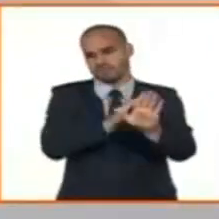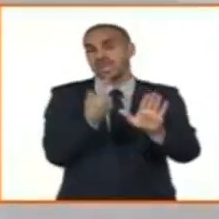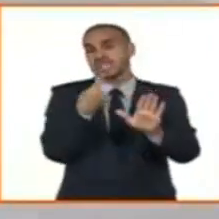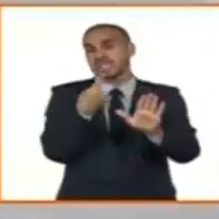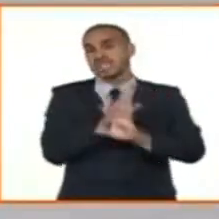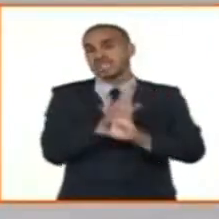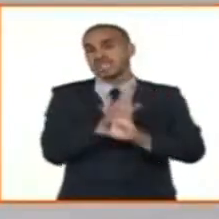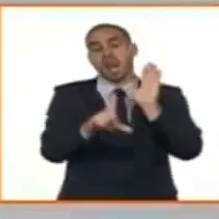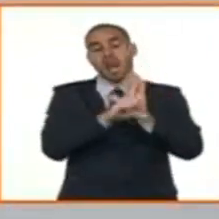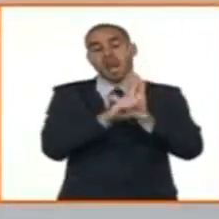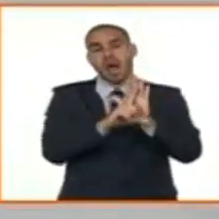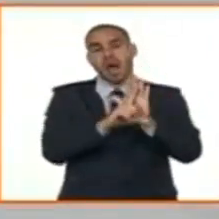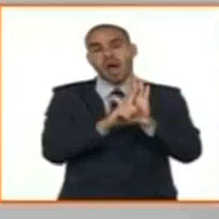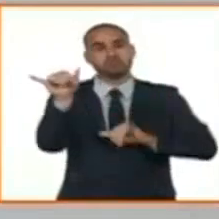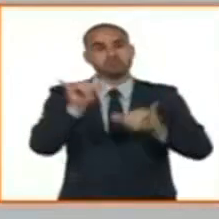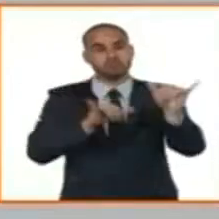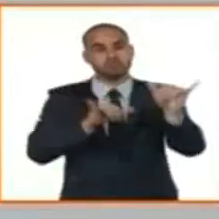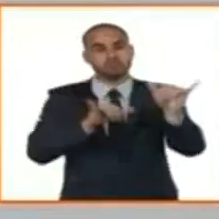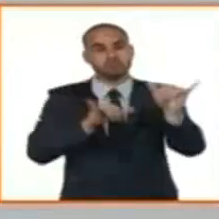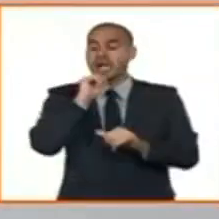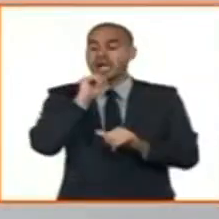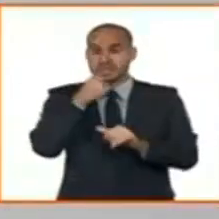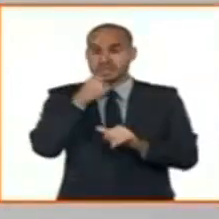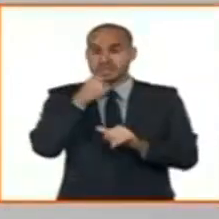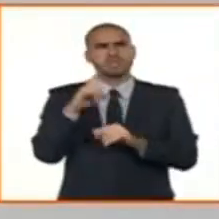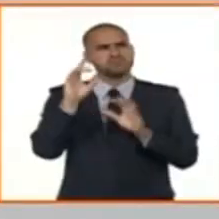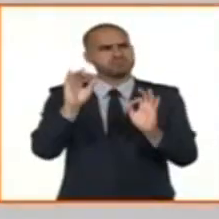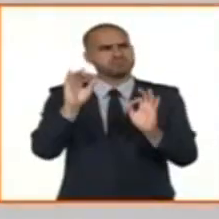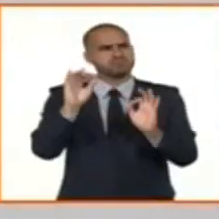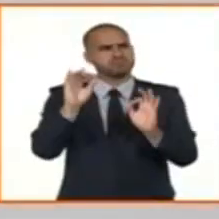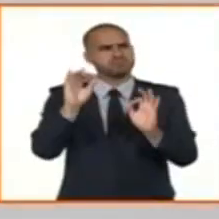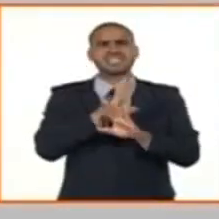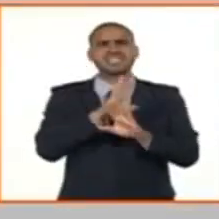de migración. Estados Unidos